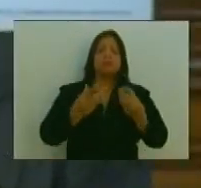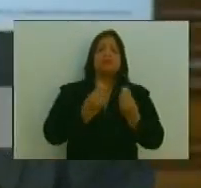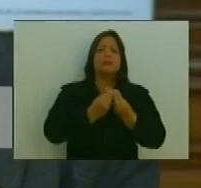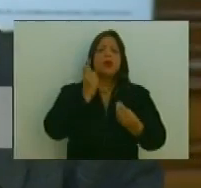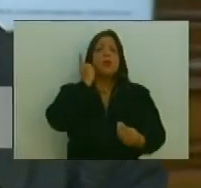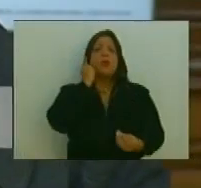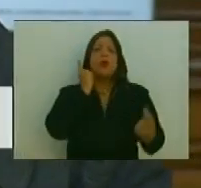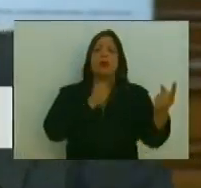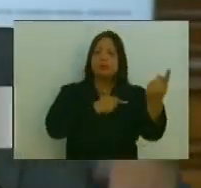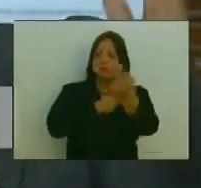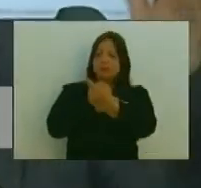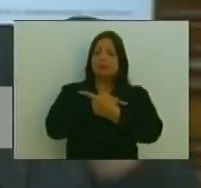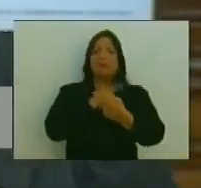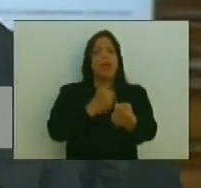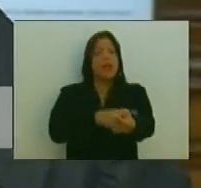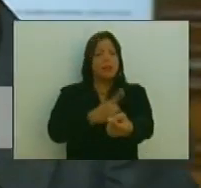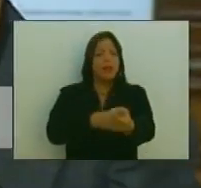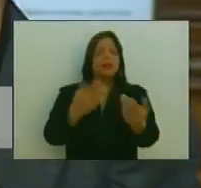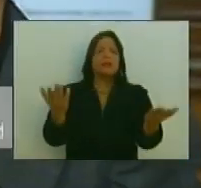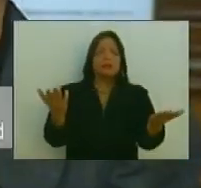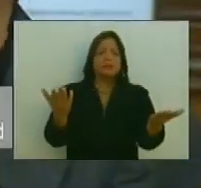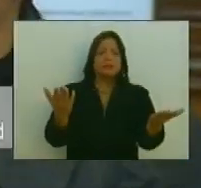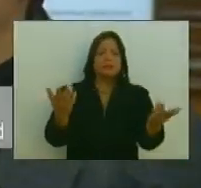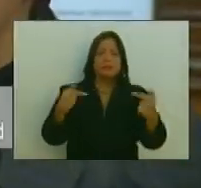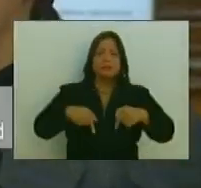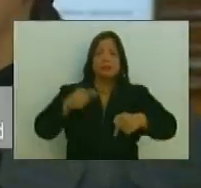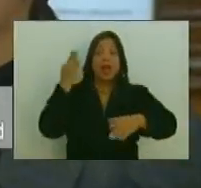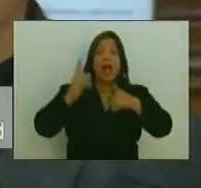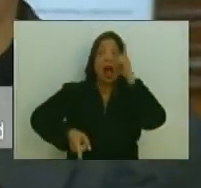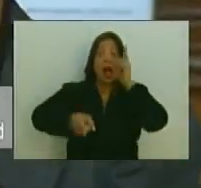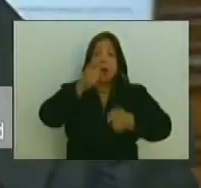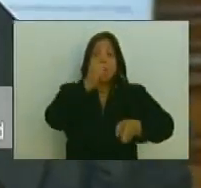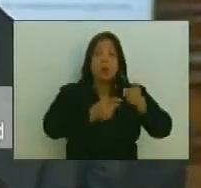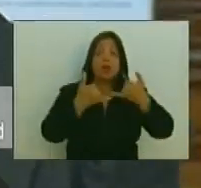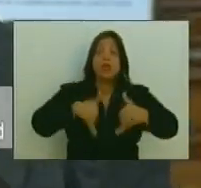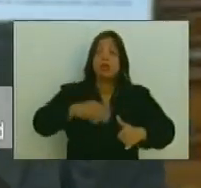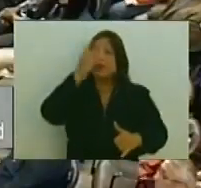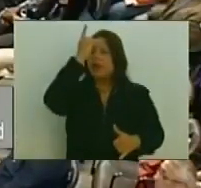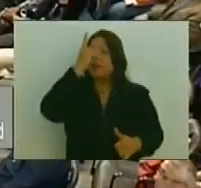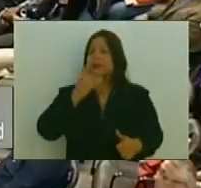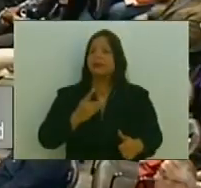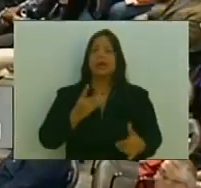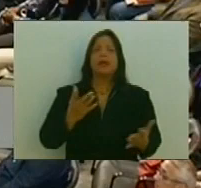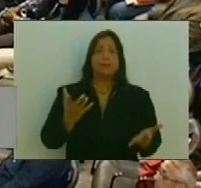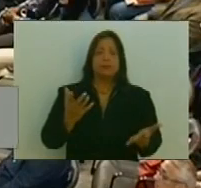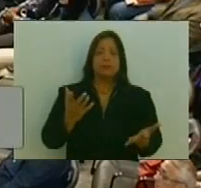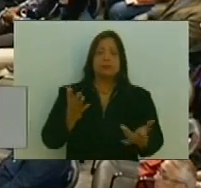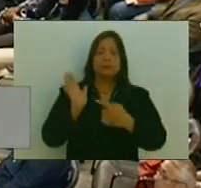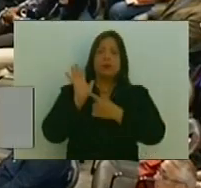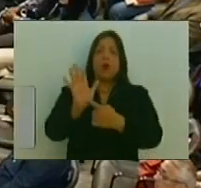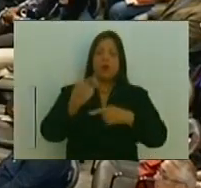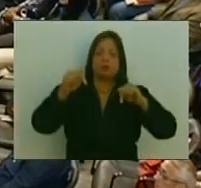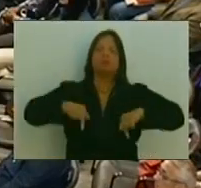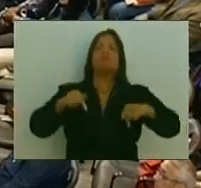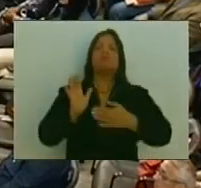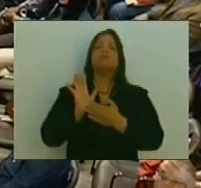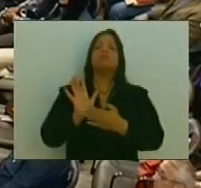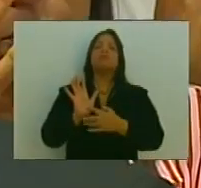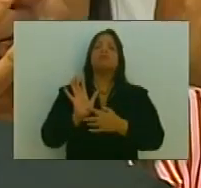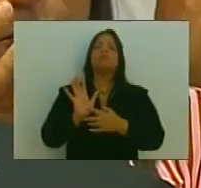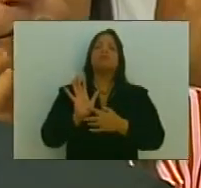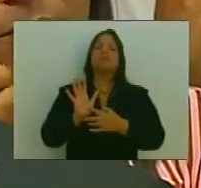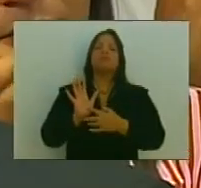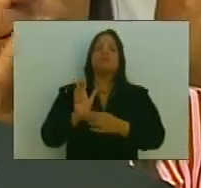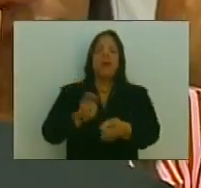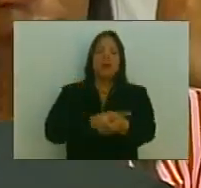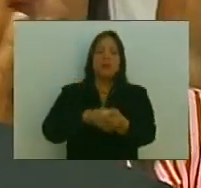compañeras, hermanas, aquellas que tienen un hijo con discapacidad. Hoy estamos aquí con mis